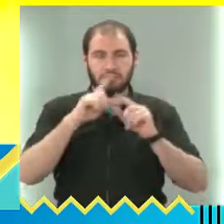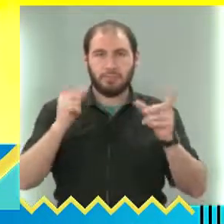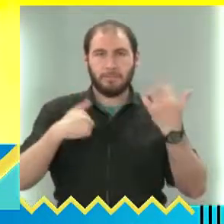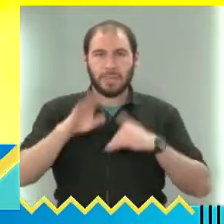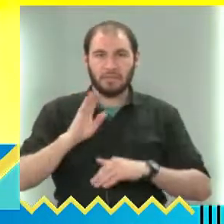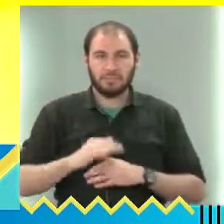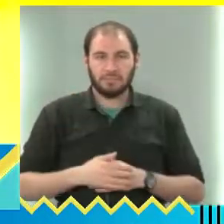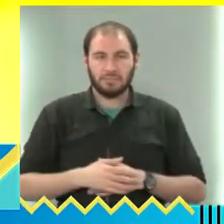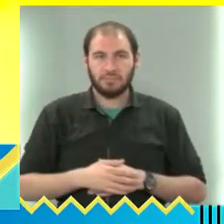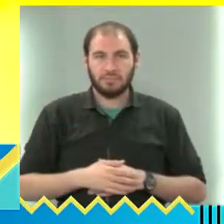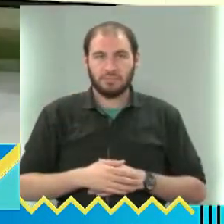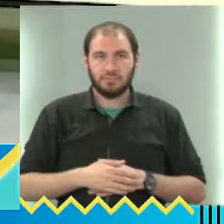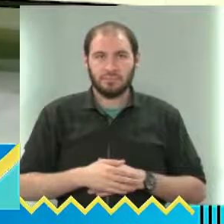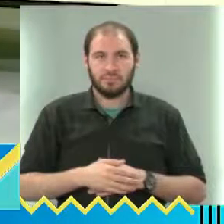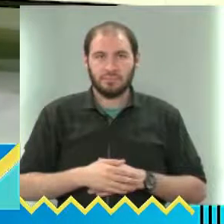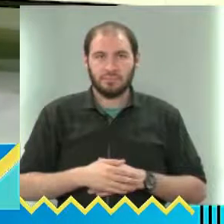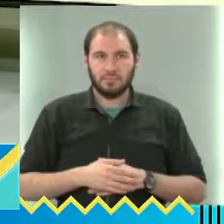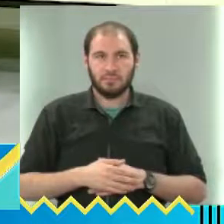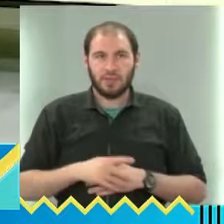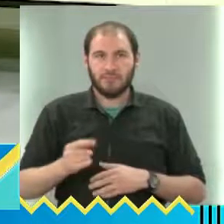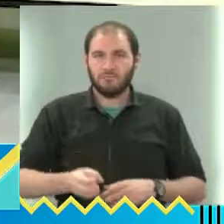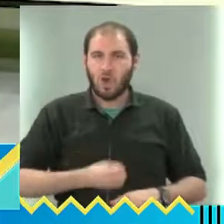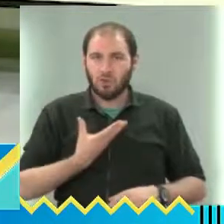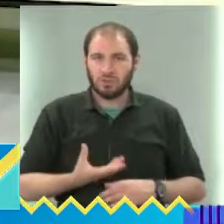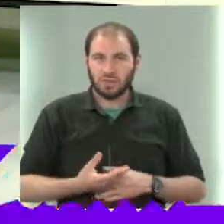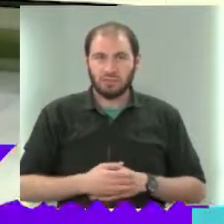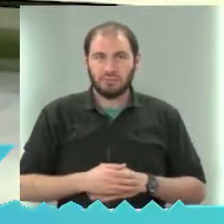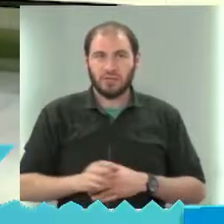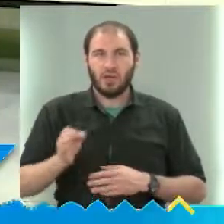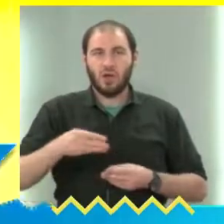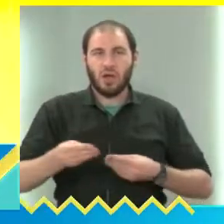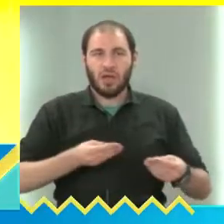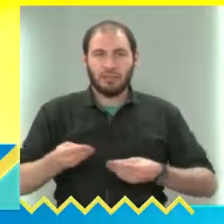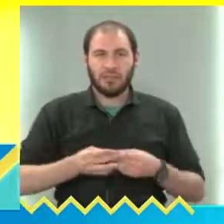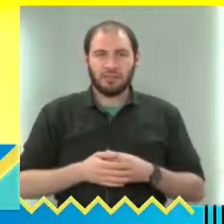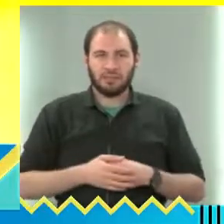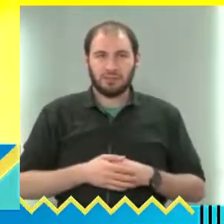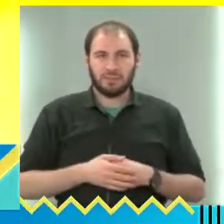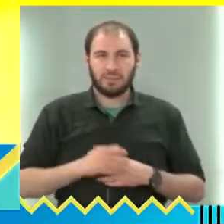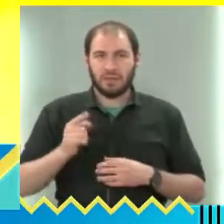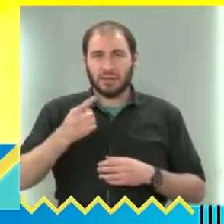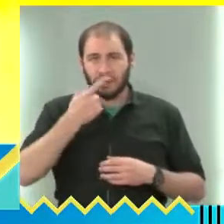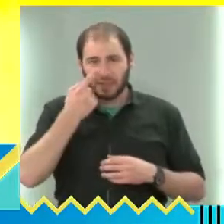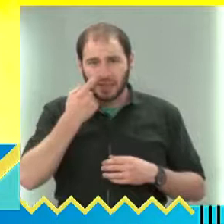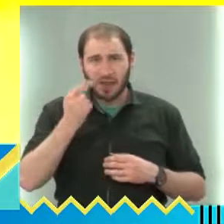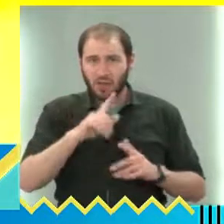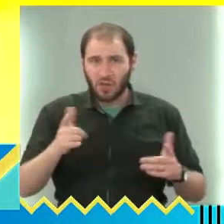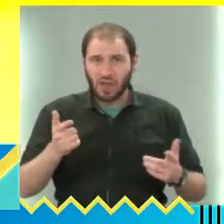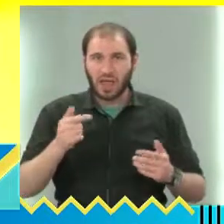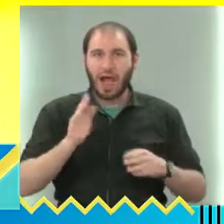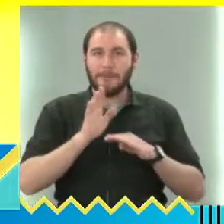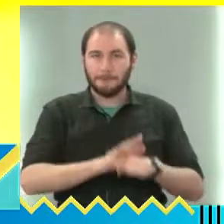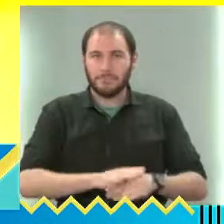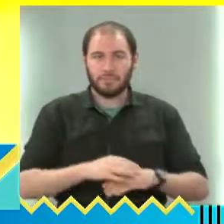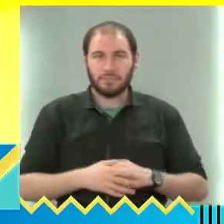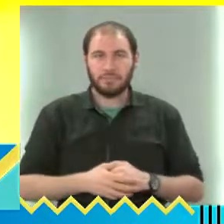sorprende es este voluntariado o las empresas que totalmente desinteresadas, el apoyo que nos